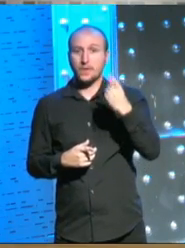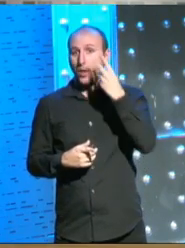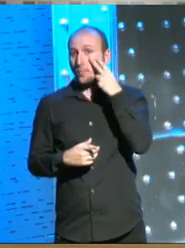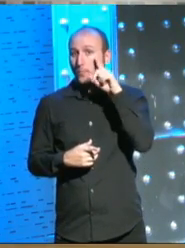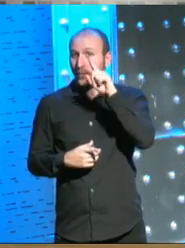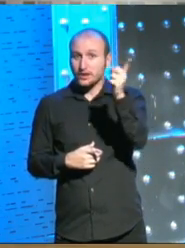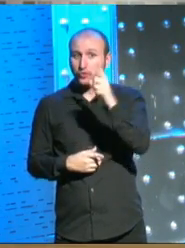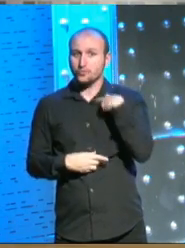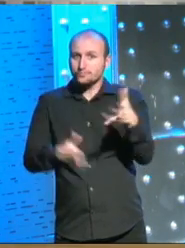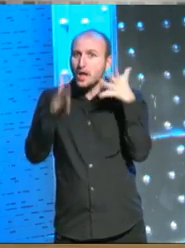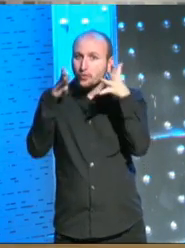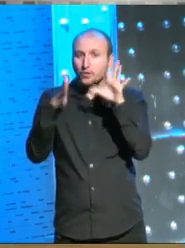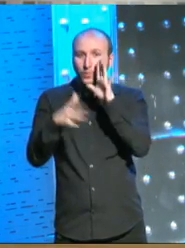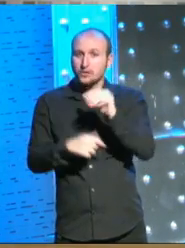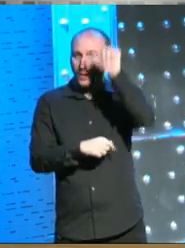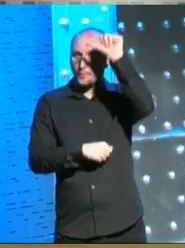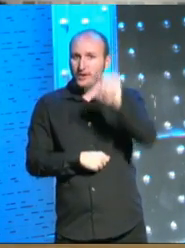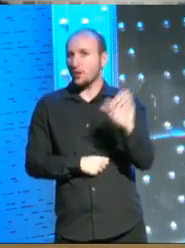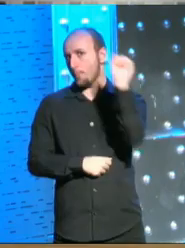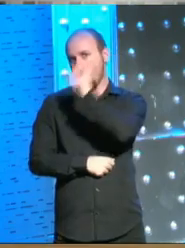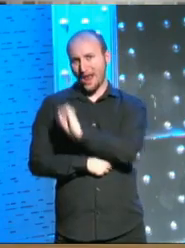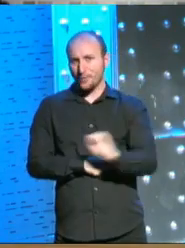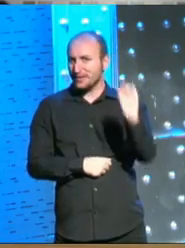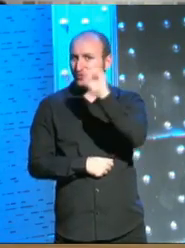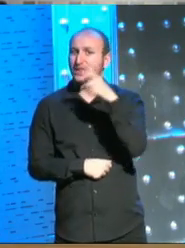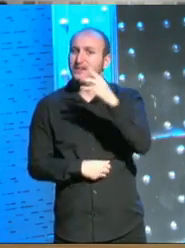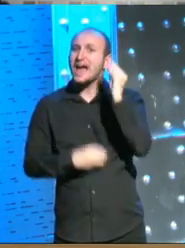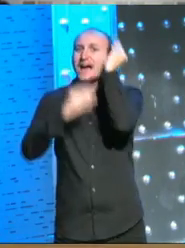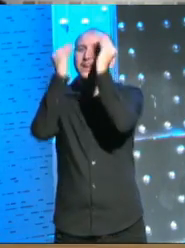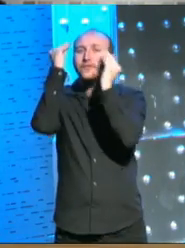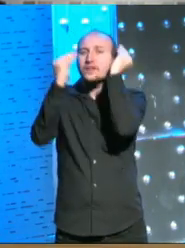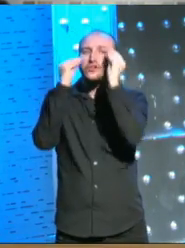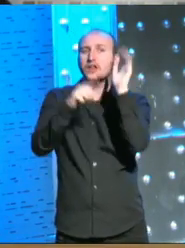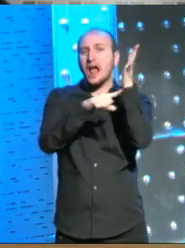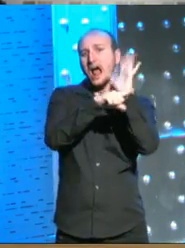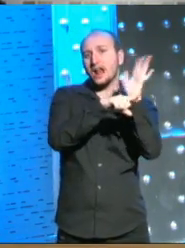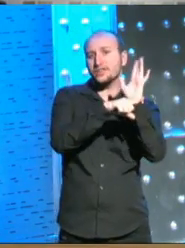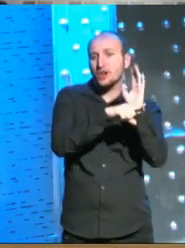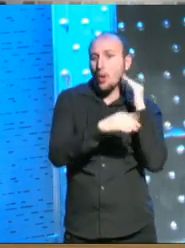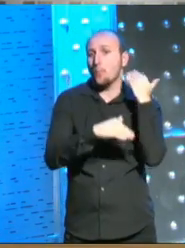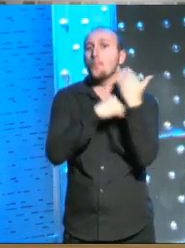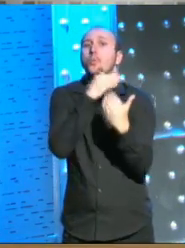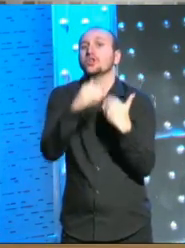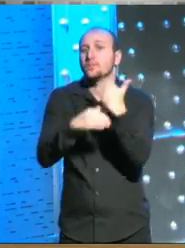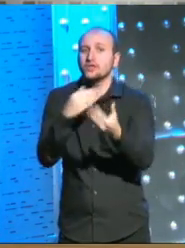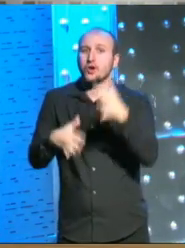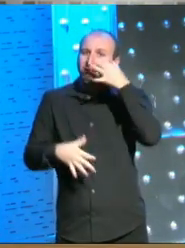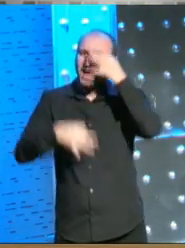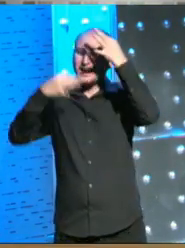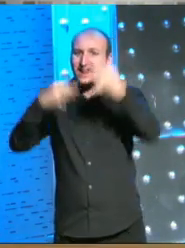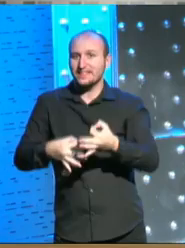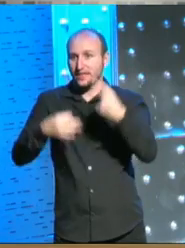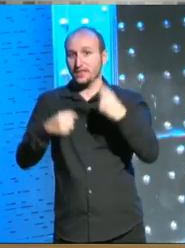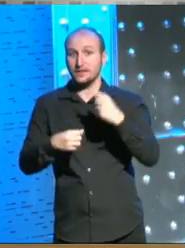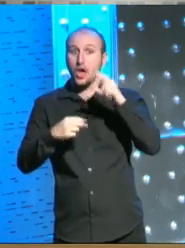vean, que es una película extraordinaria, en que hay una autorreflexión en torno al cine como procedimiento de registro de la realidad, que se llama El hombre de la